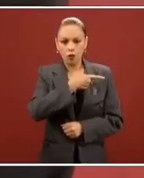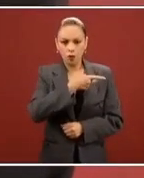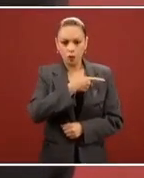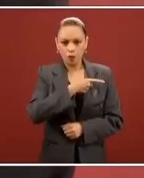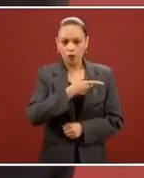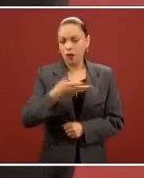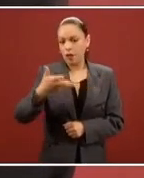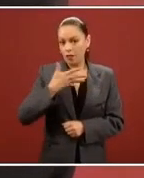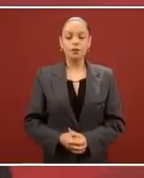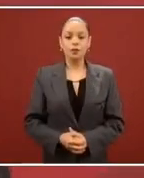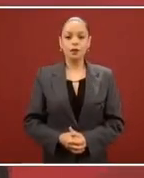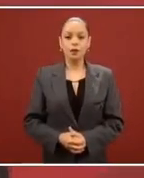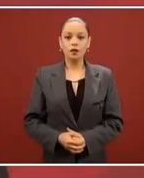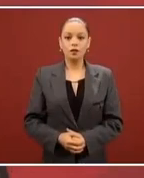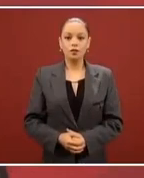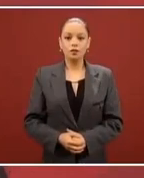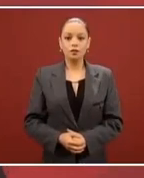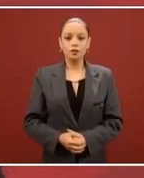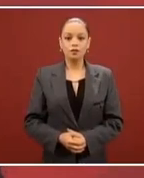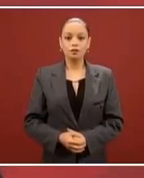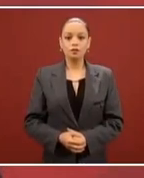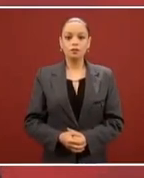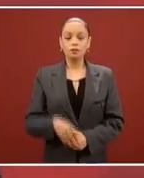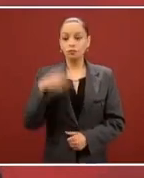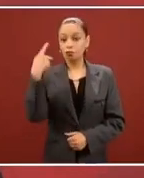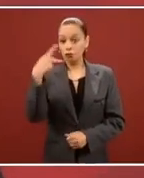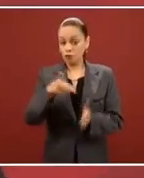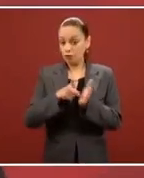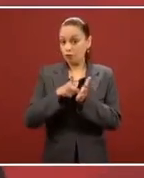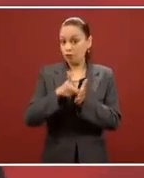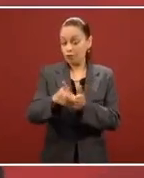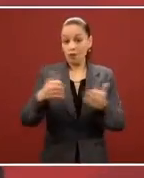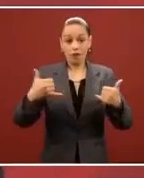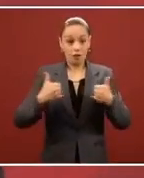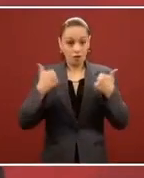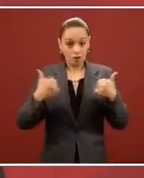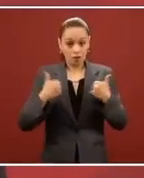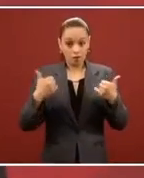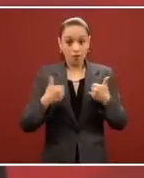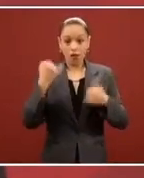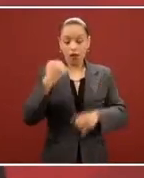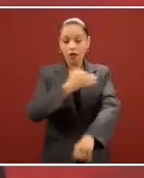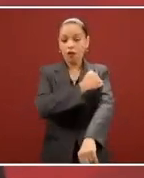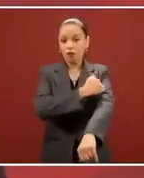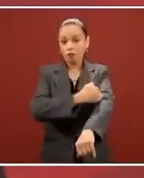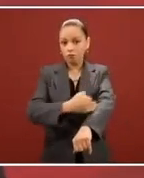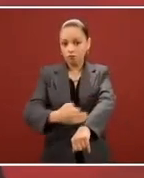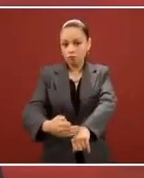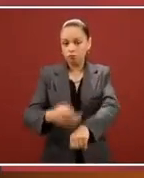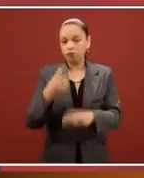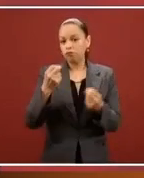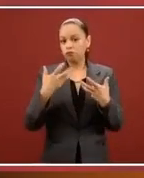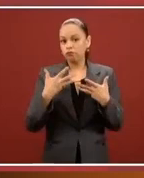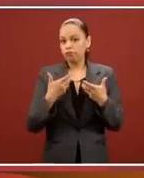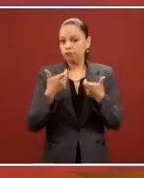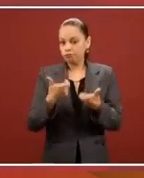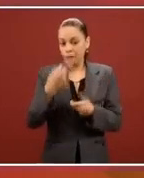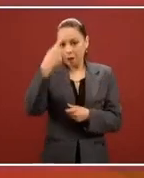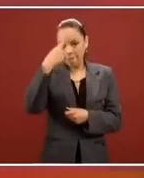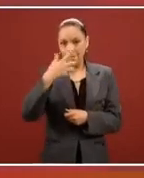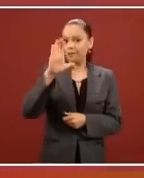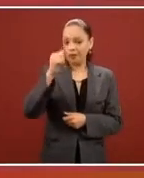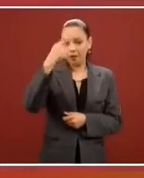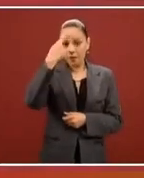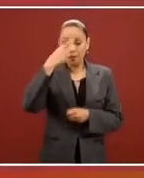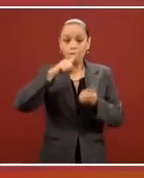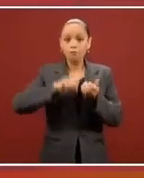con discapacidad, el derecho de los jóvenes de familias de escasos recursos económicos a recibir una beca para